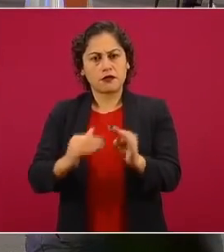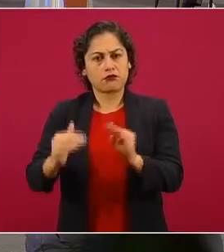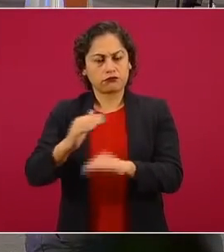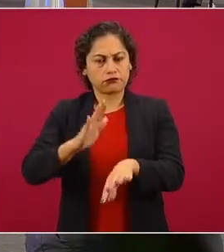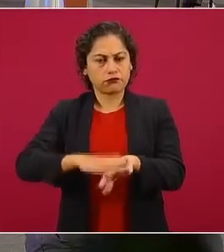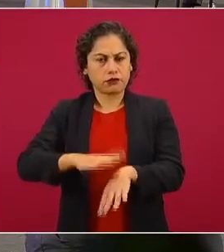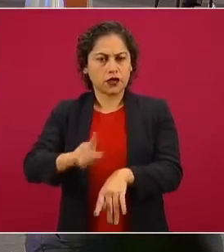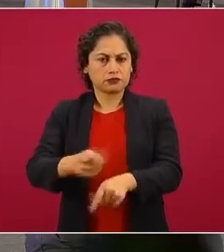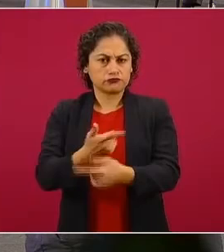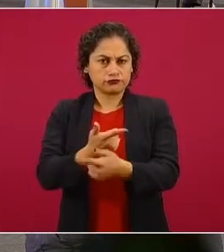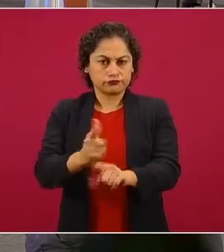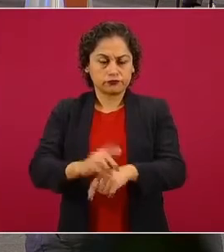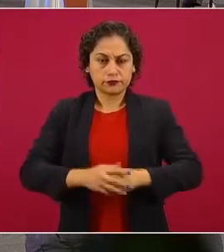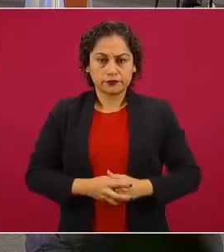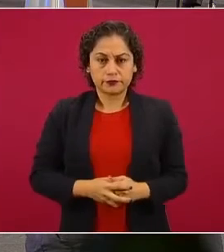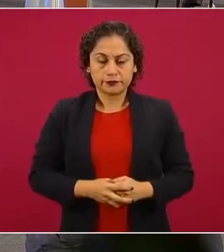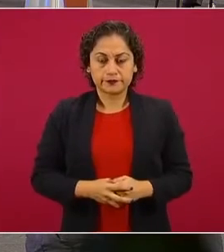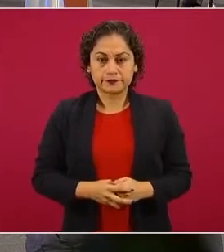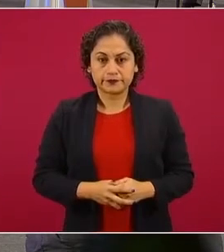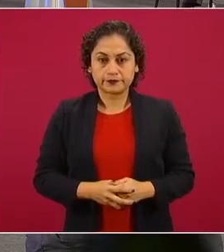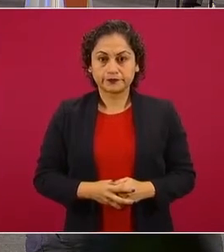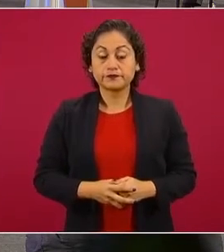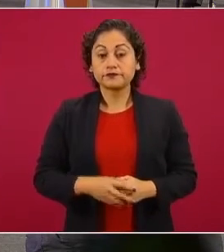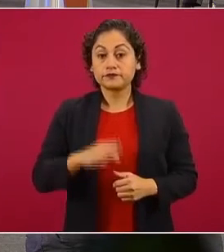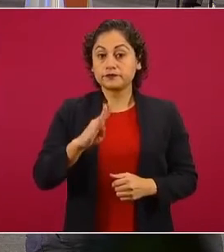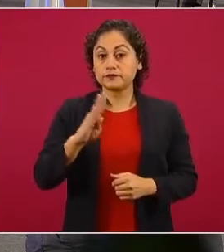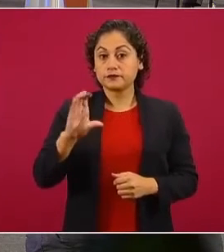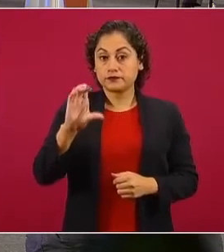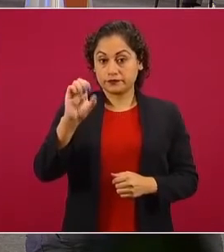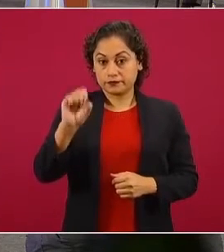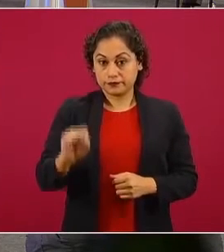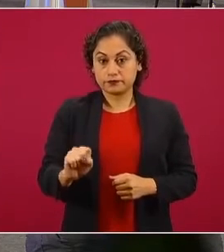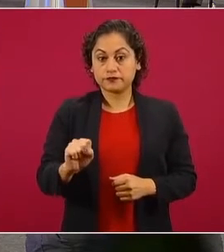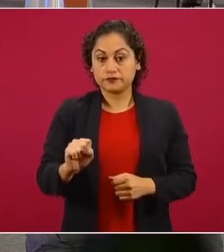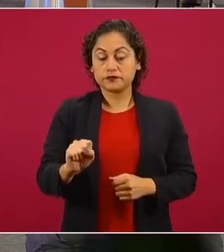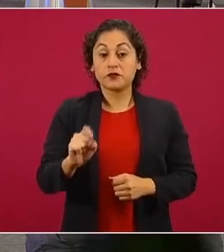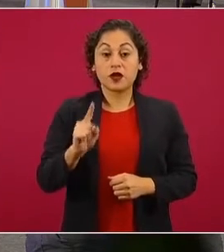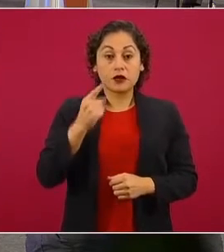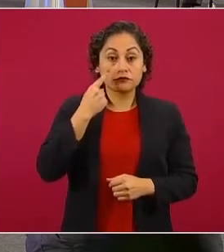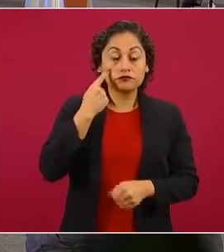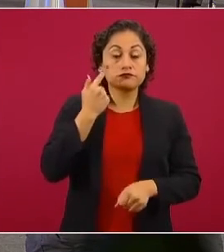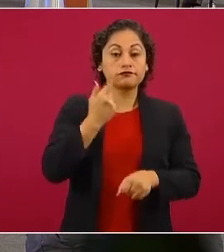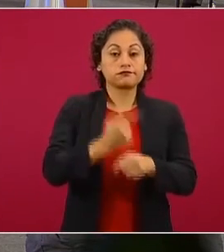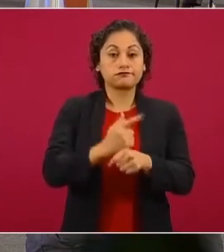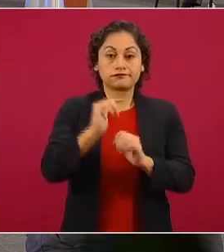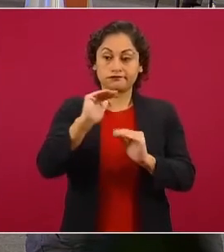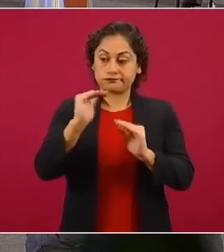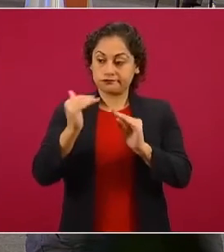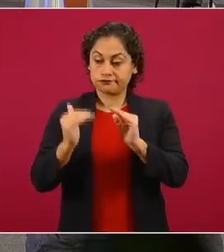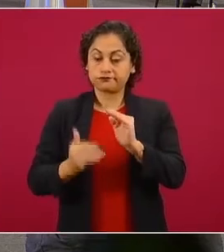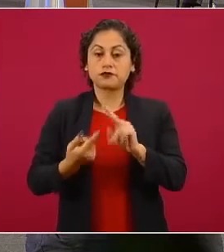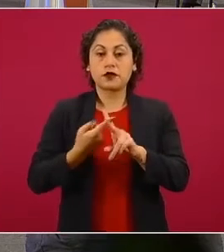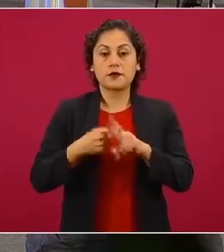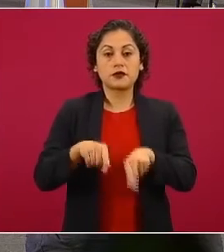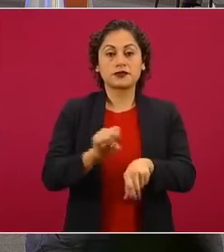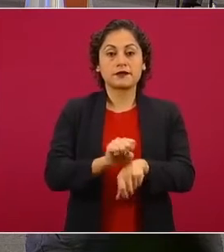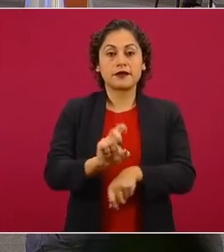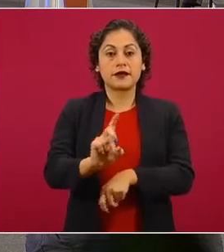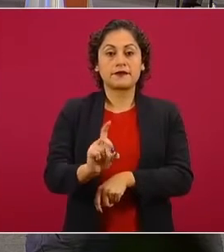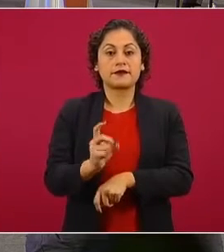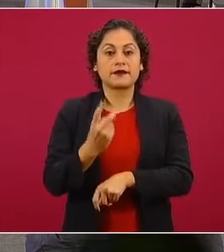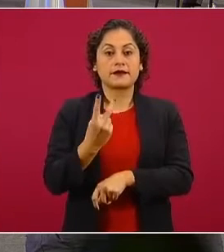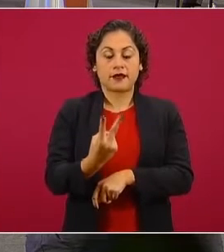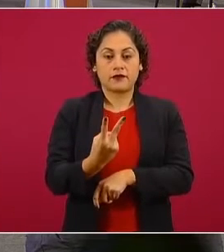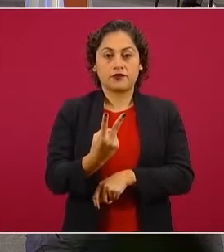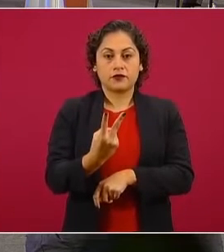disponibles. La siguiente. Baja California Sur con tendencia de reducción desde la semana 32,